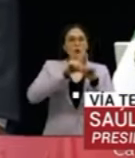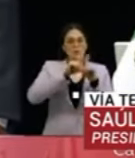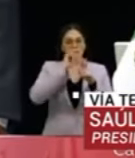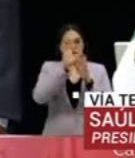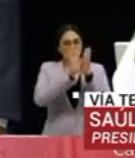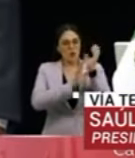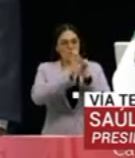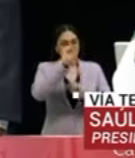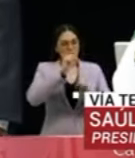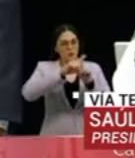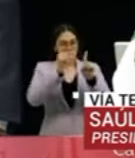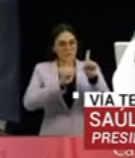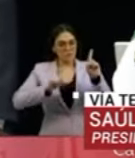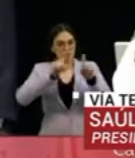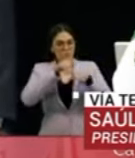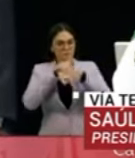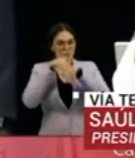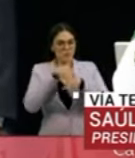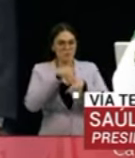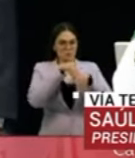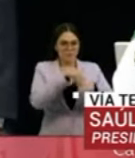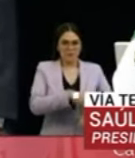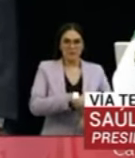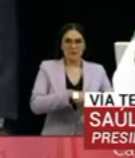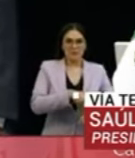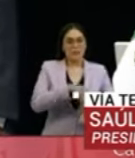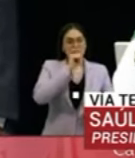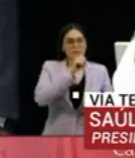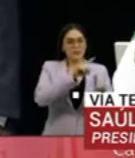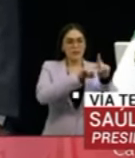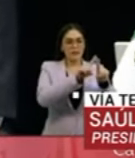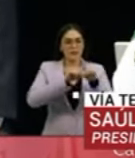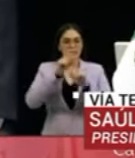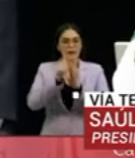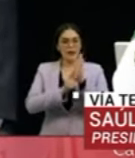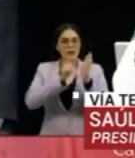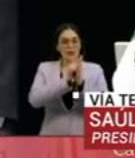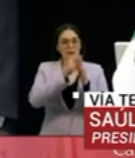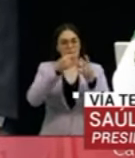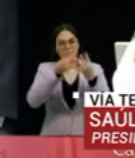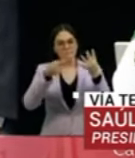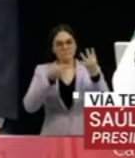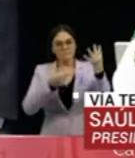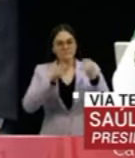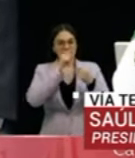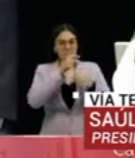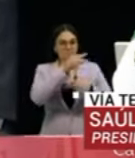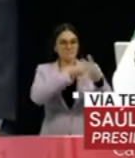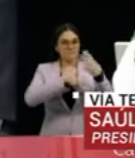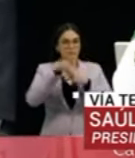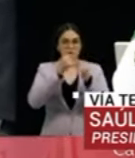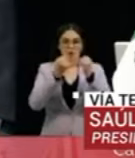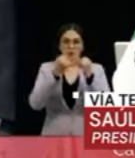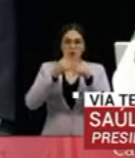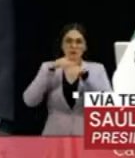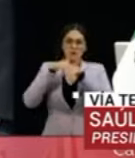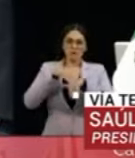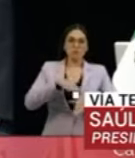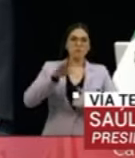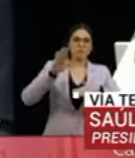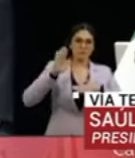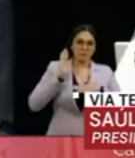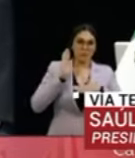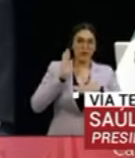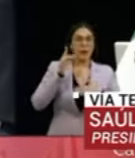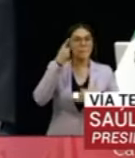falta uno en el escenario de que fueran los 128 que que la mayoría que el pleno estuviera conformada por